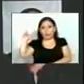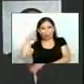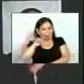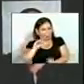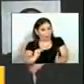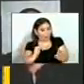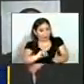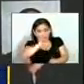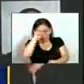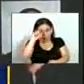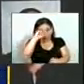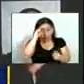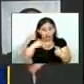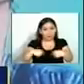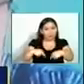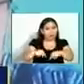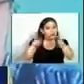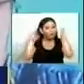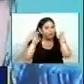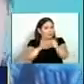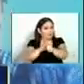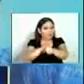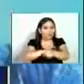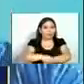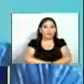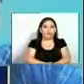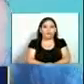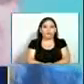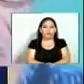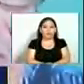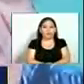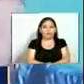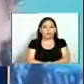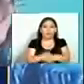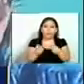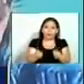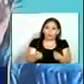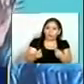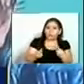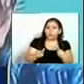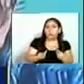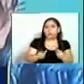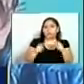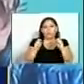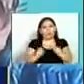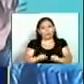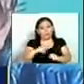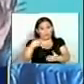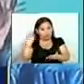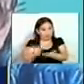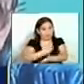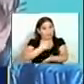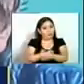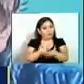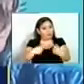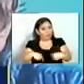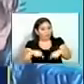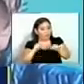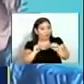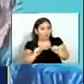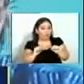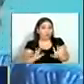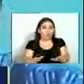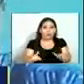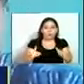trabajo Durante la pandemia De COVID-19 Una alternativa Para la continuidad Académica Que viene a llenar Un vacío fuerte